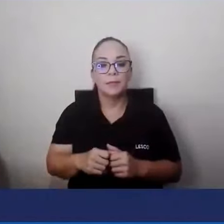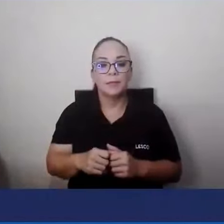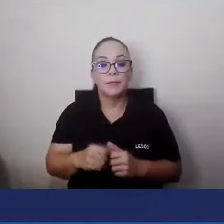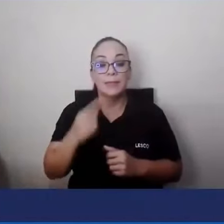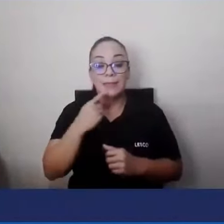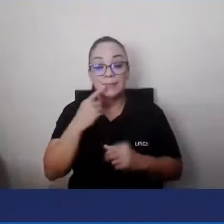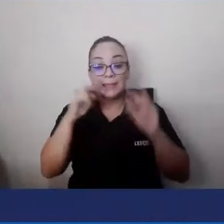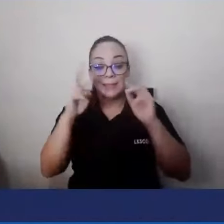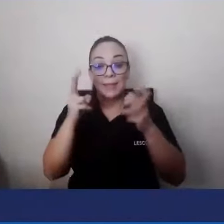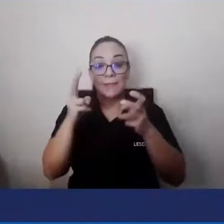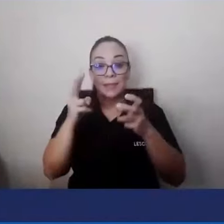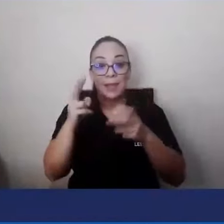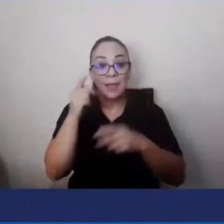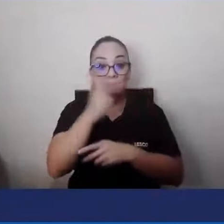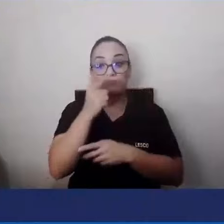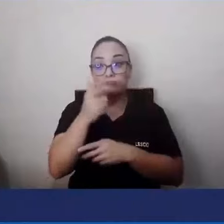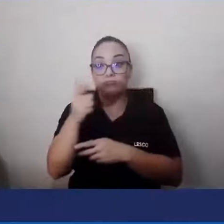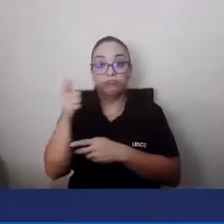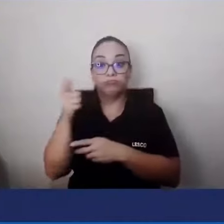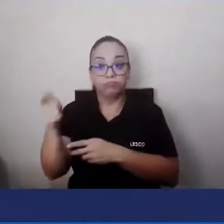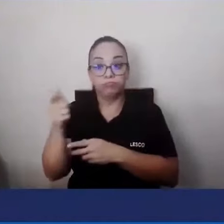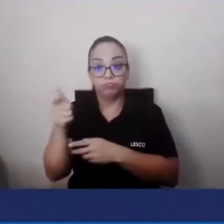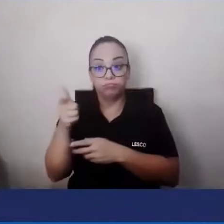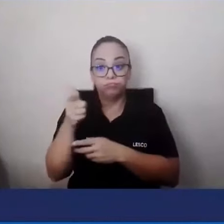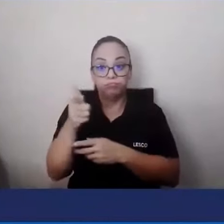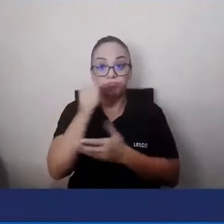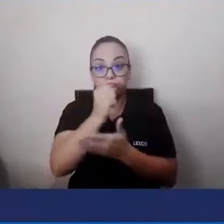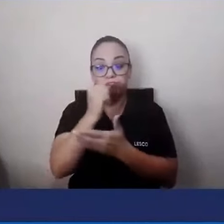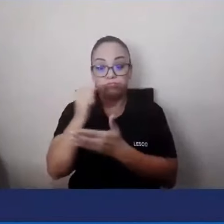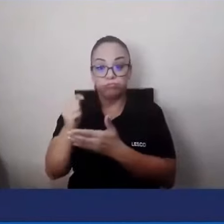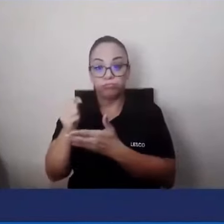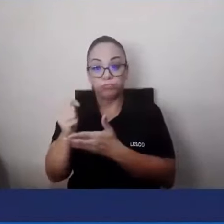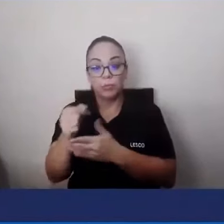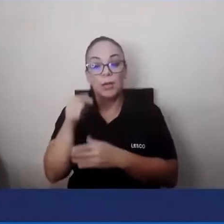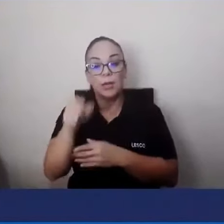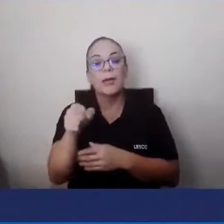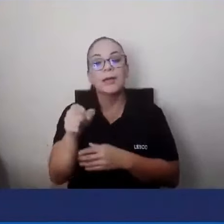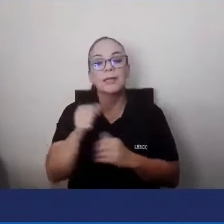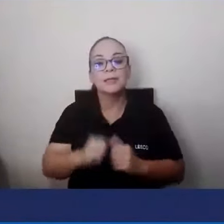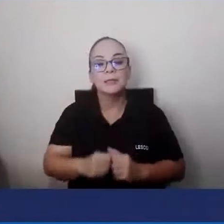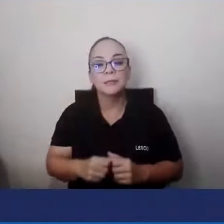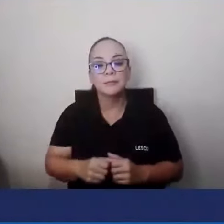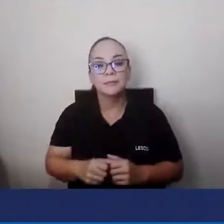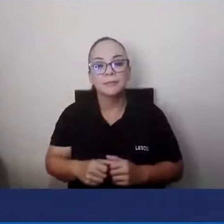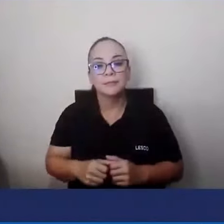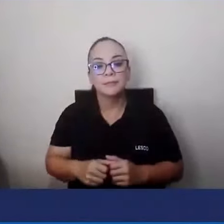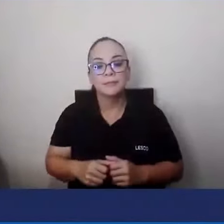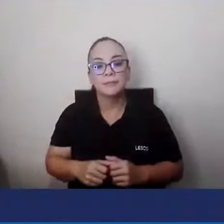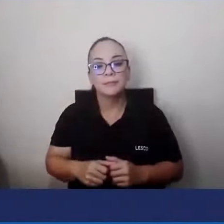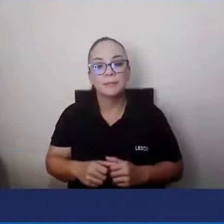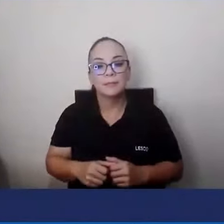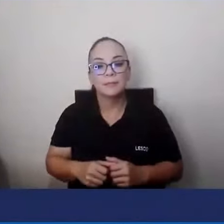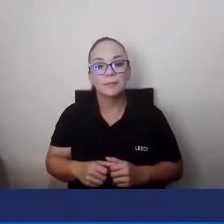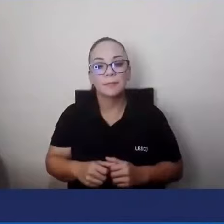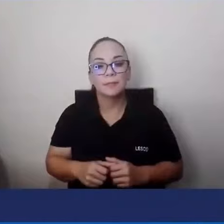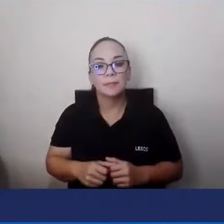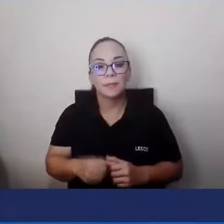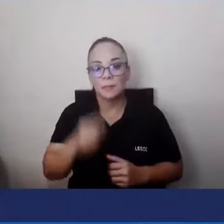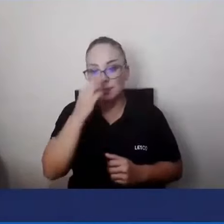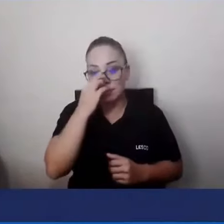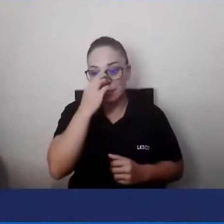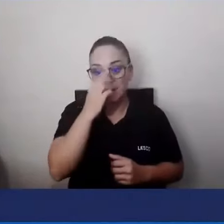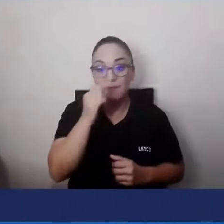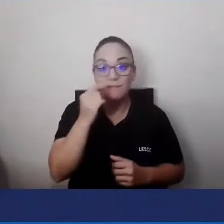sicariato estamos hablando de solamente, uno sería demasiado, pero